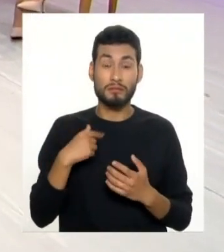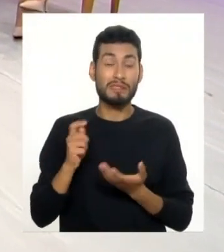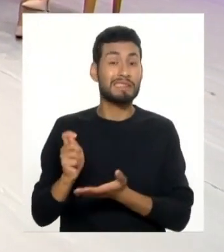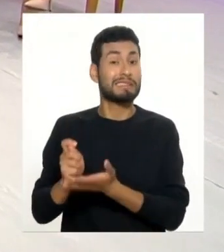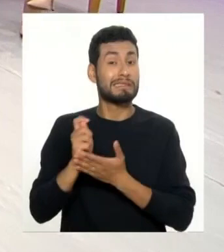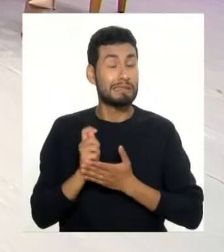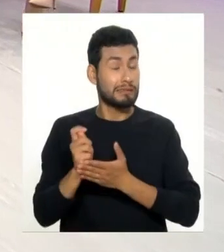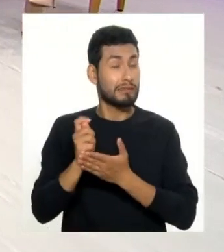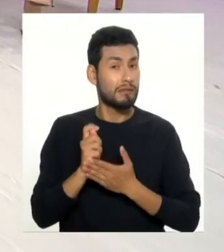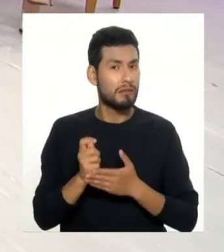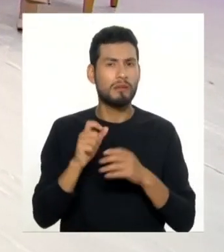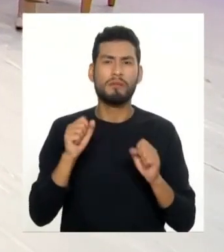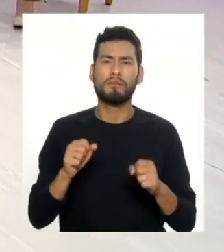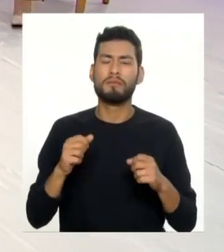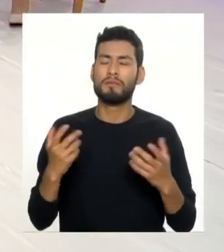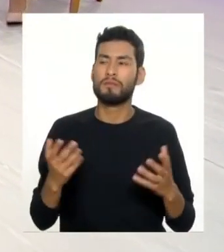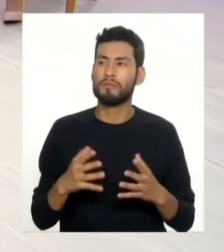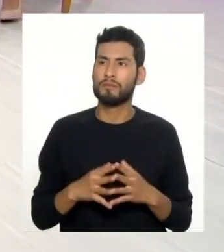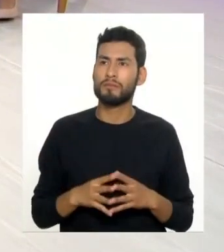terapias para poder